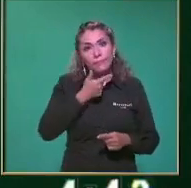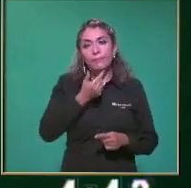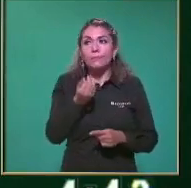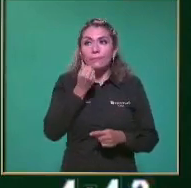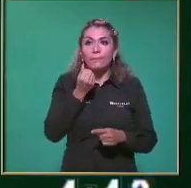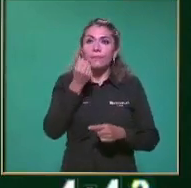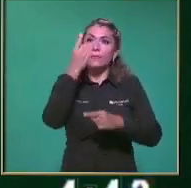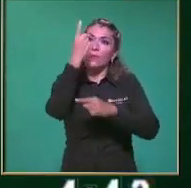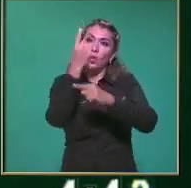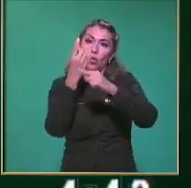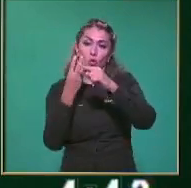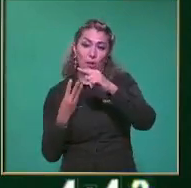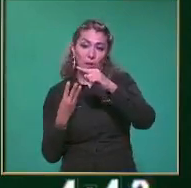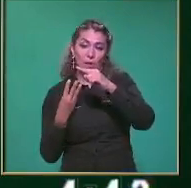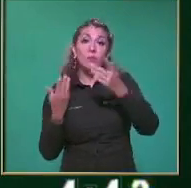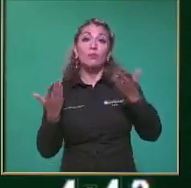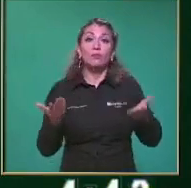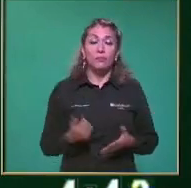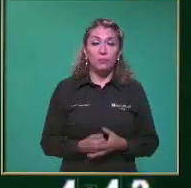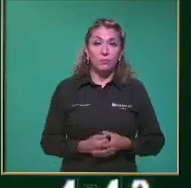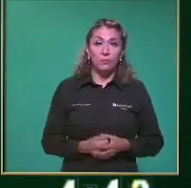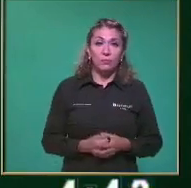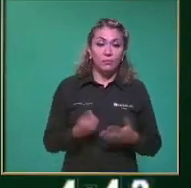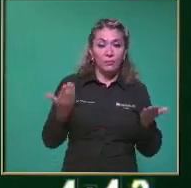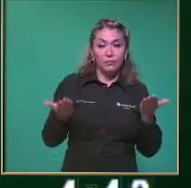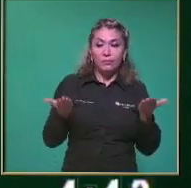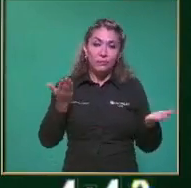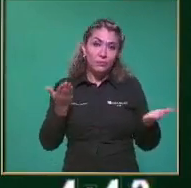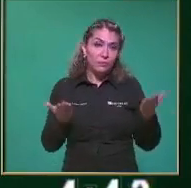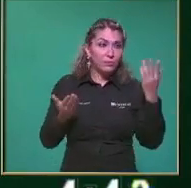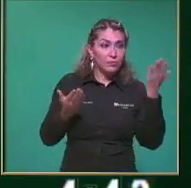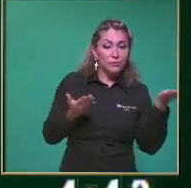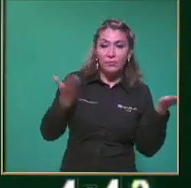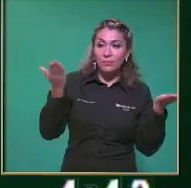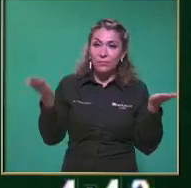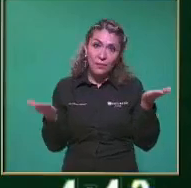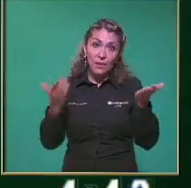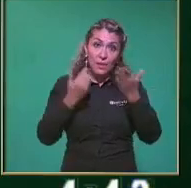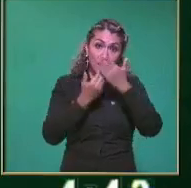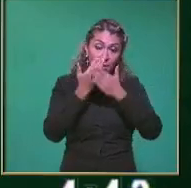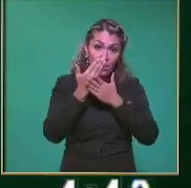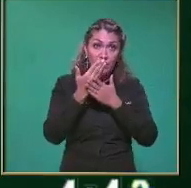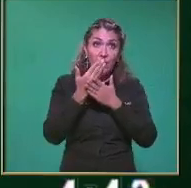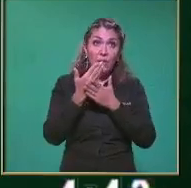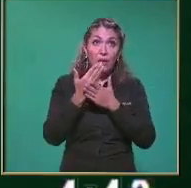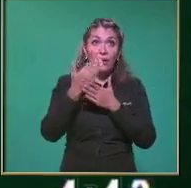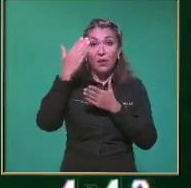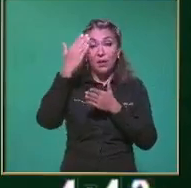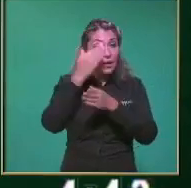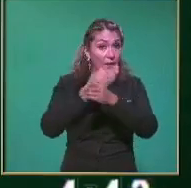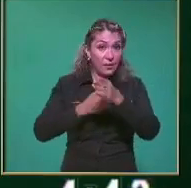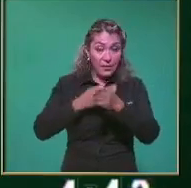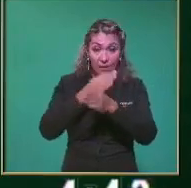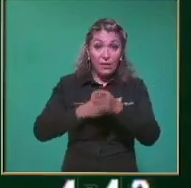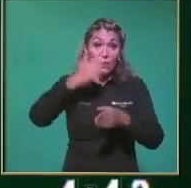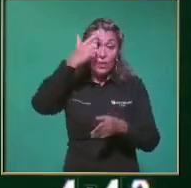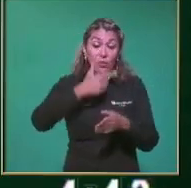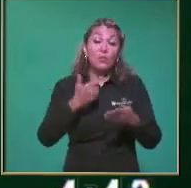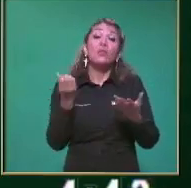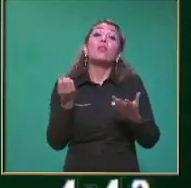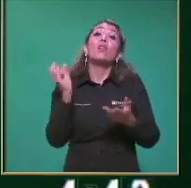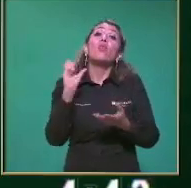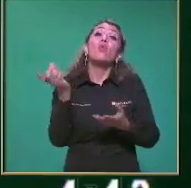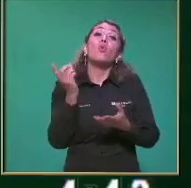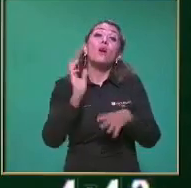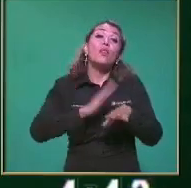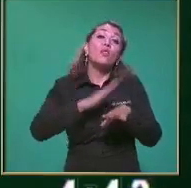un tercio de la pizza. ¿En cuál de las dos ocasiones comió mayor cantidad de pizza? Yo sé que ahorita ustedes ya saben la respuesta porque